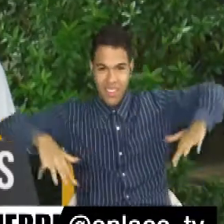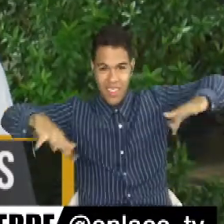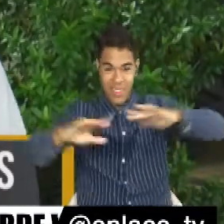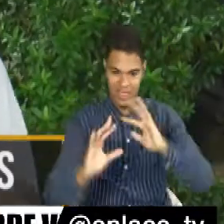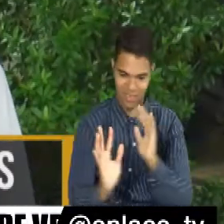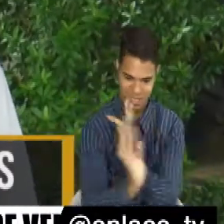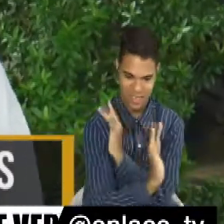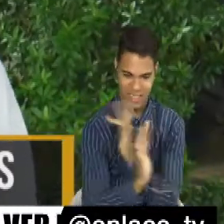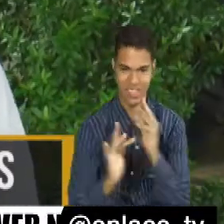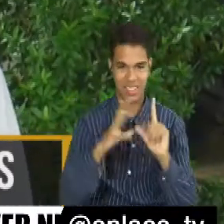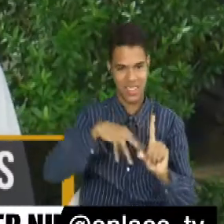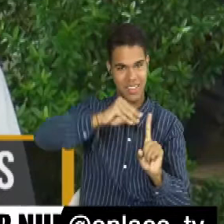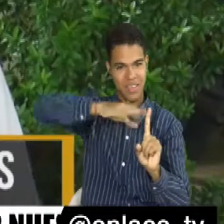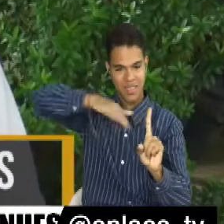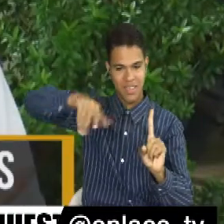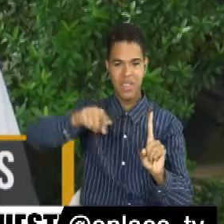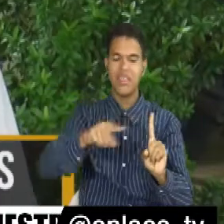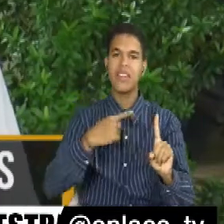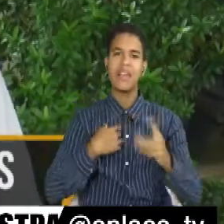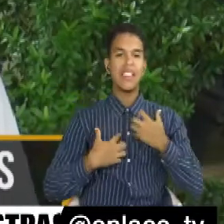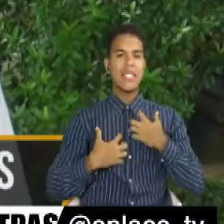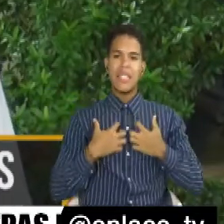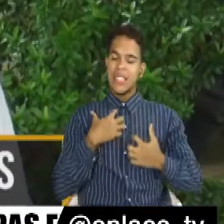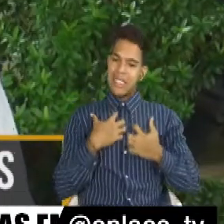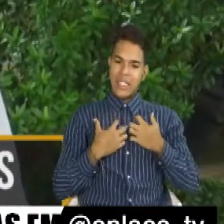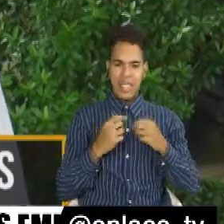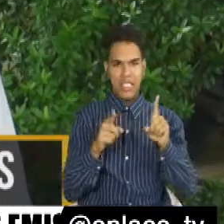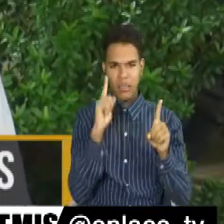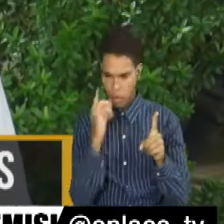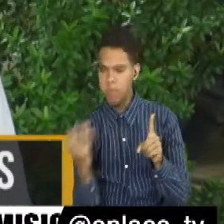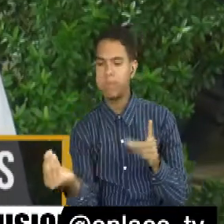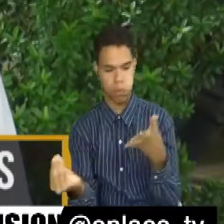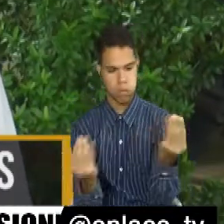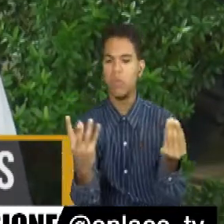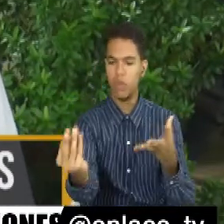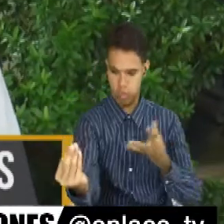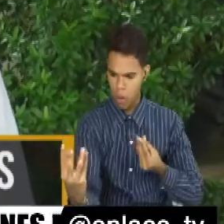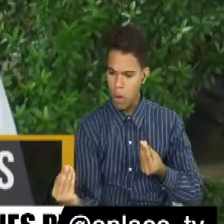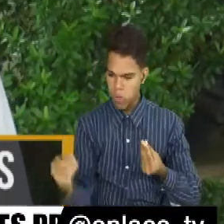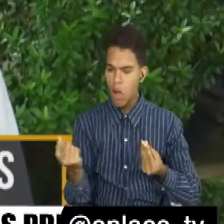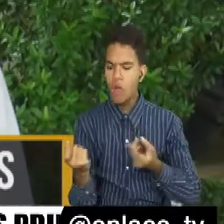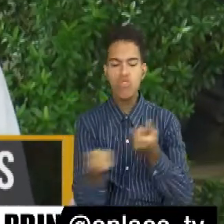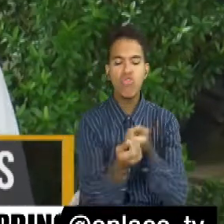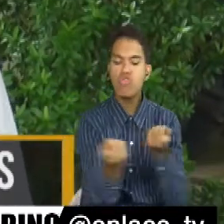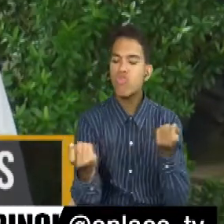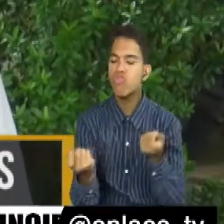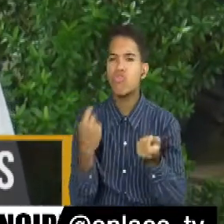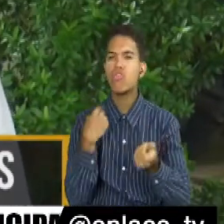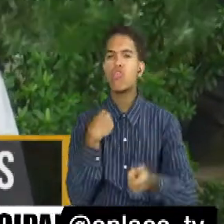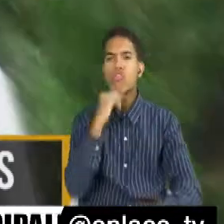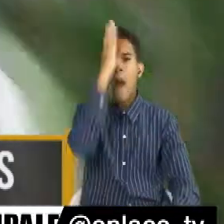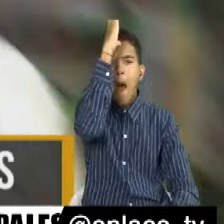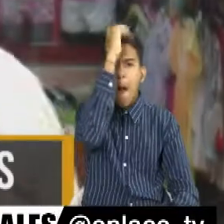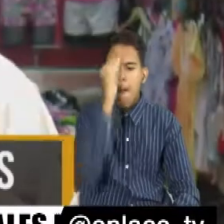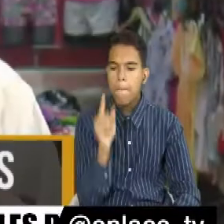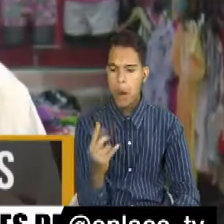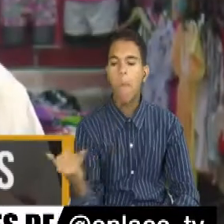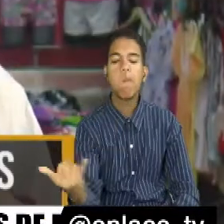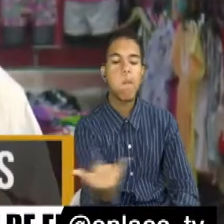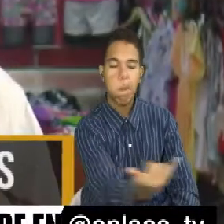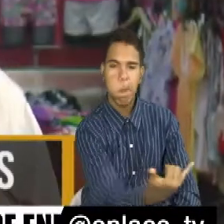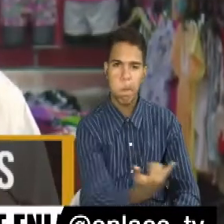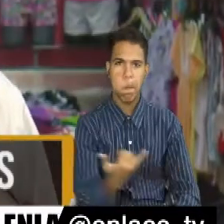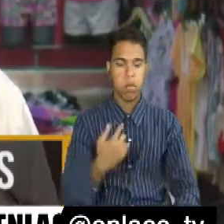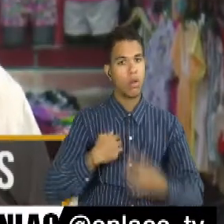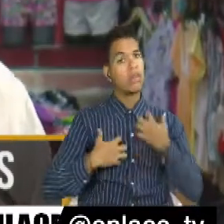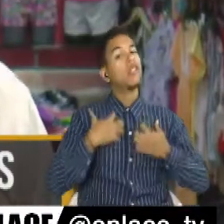se encuentran viviendo en medio de varios grupos al margen de la ley que están haciendo presencia en esa zona. Que hay presencia